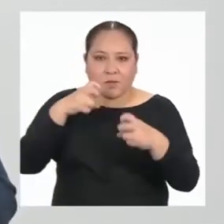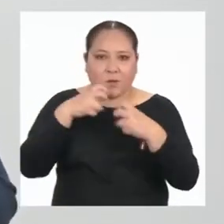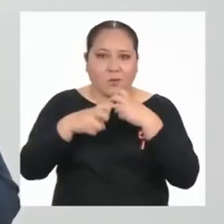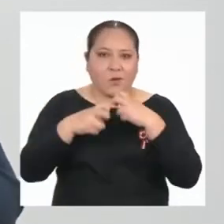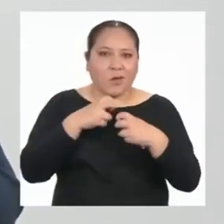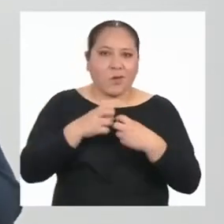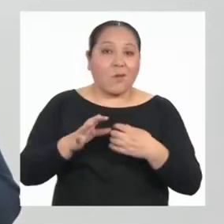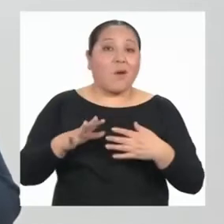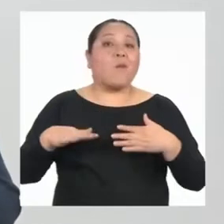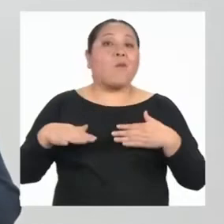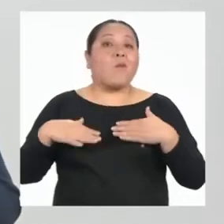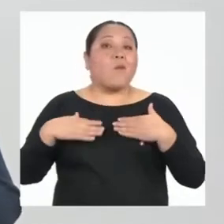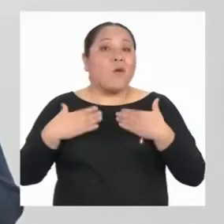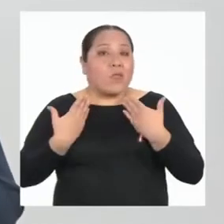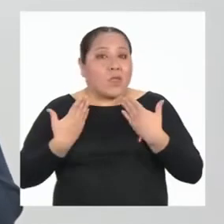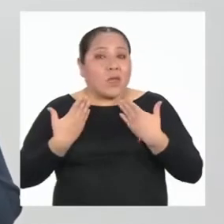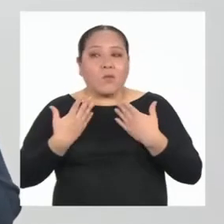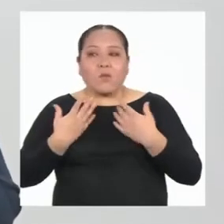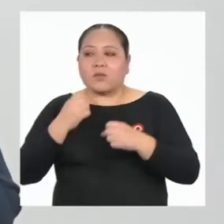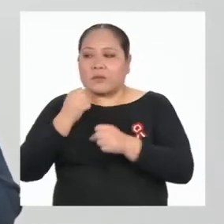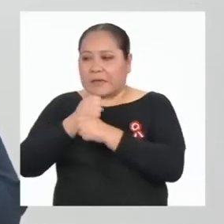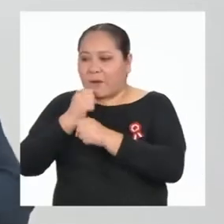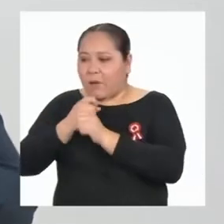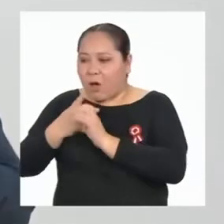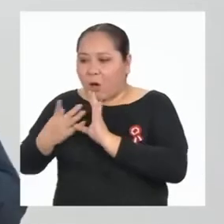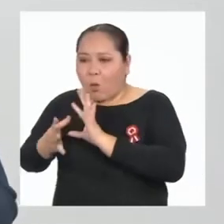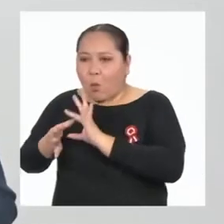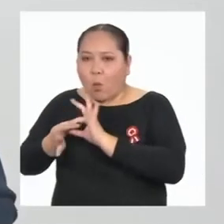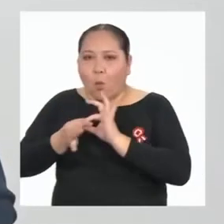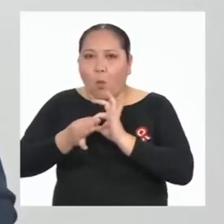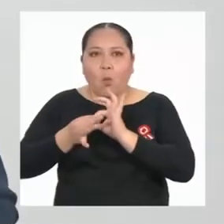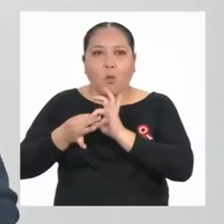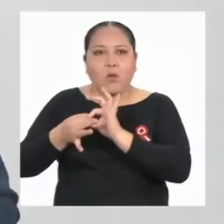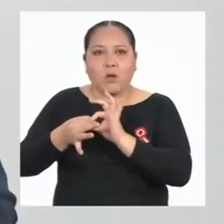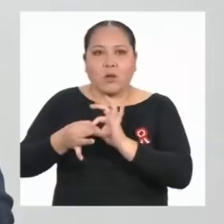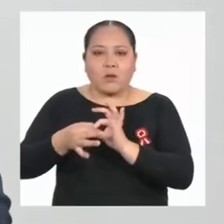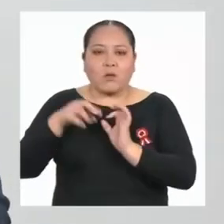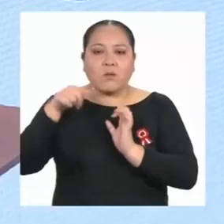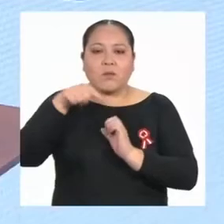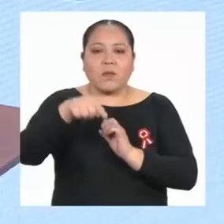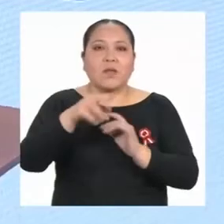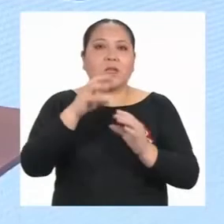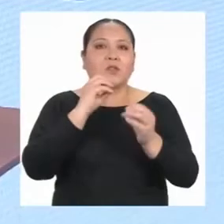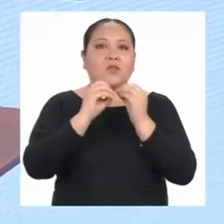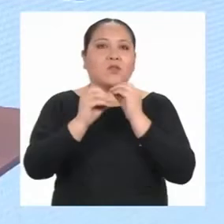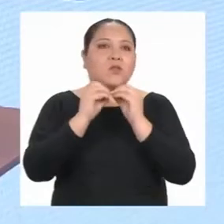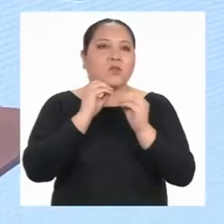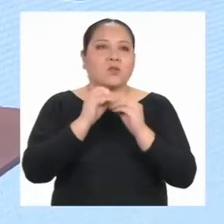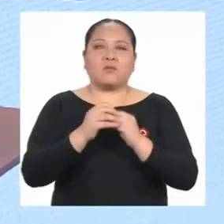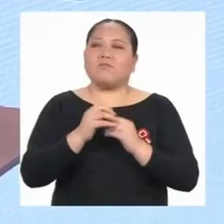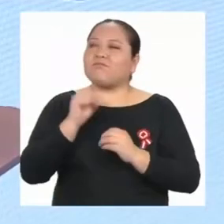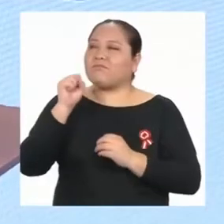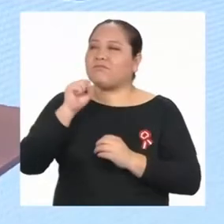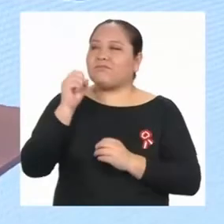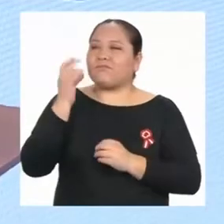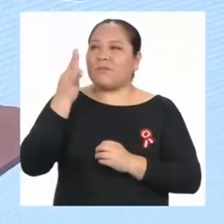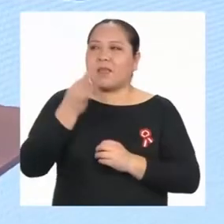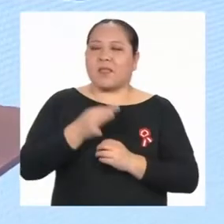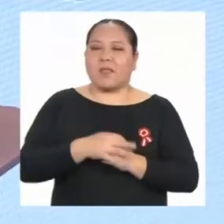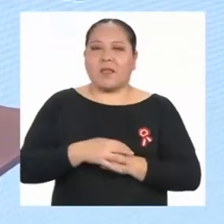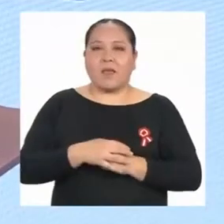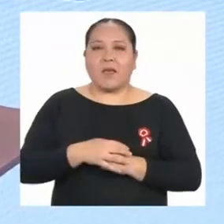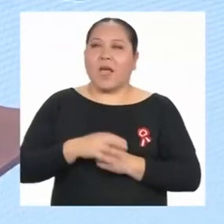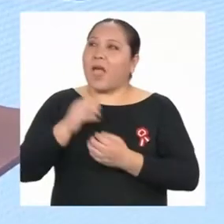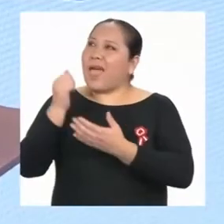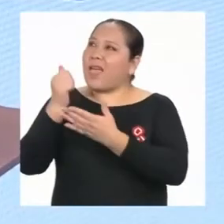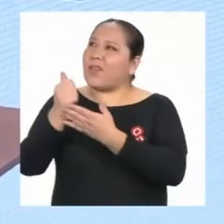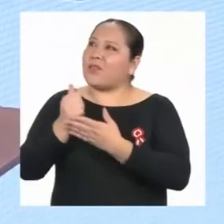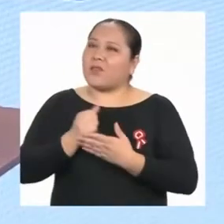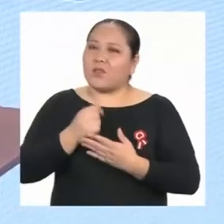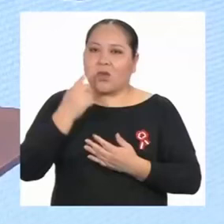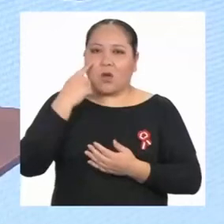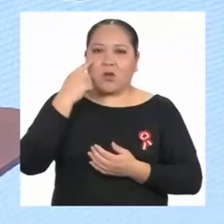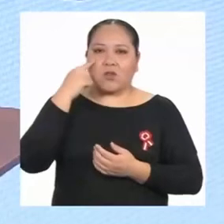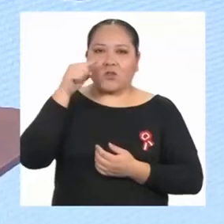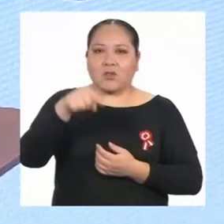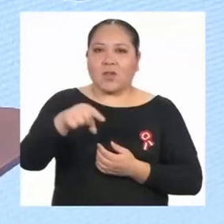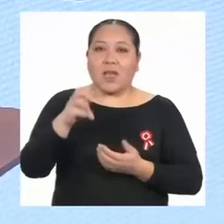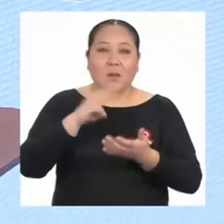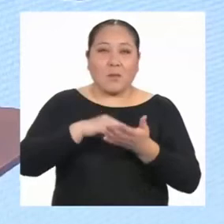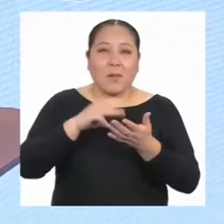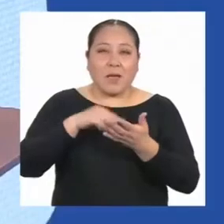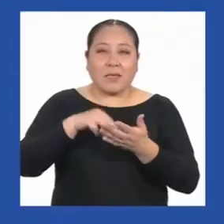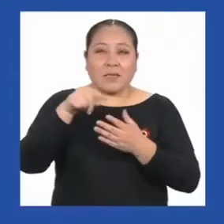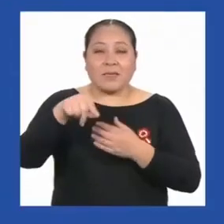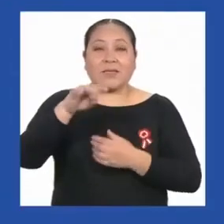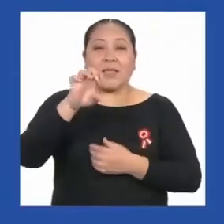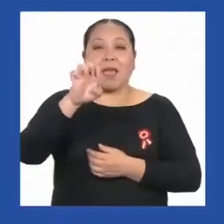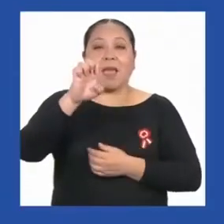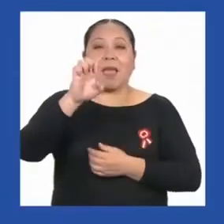podemos trabajar unidas y unidos para solucionarlo. Es cierto. Ayúdenos a conocer más sobre el efecto